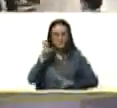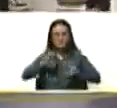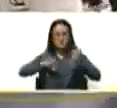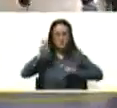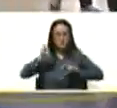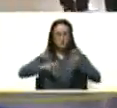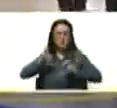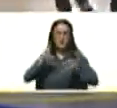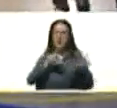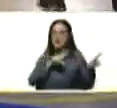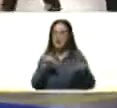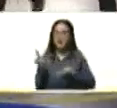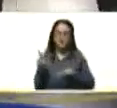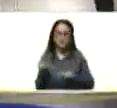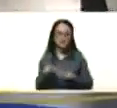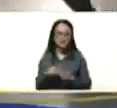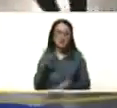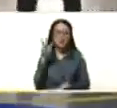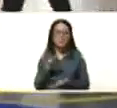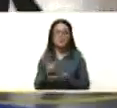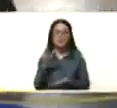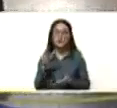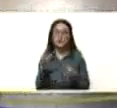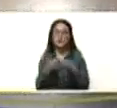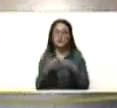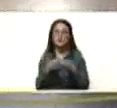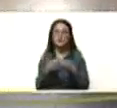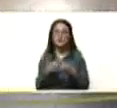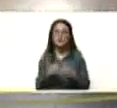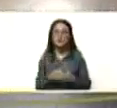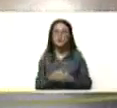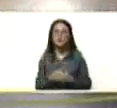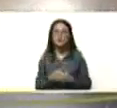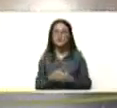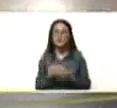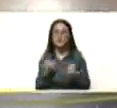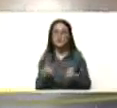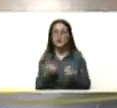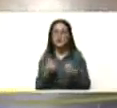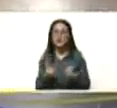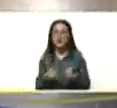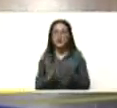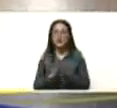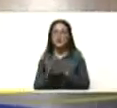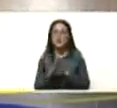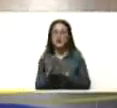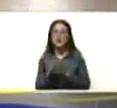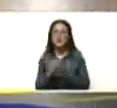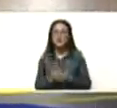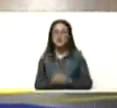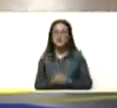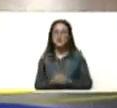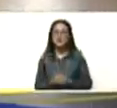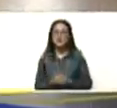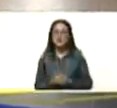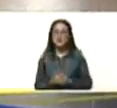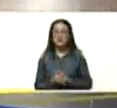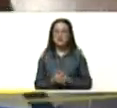fue evaluado y fue aprobado por el equipo inclusive. Aquí vamos a hacer avances en el estado de deceso